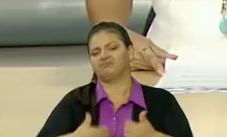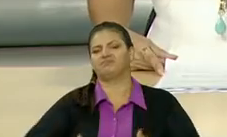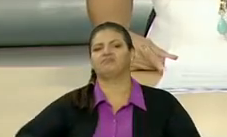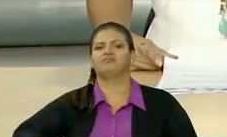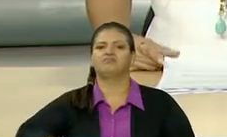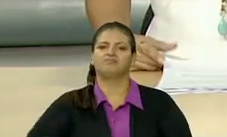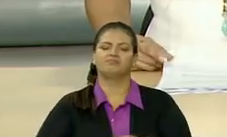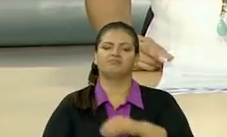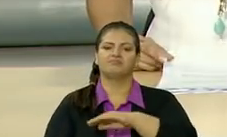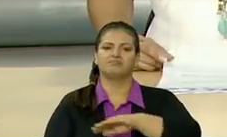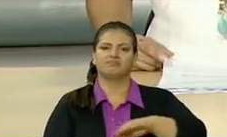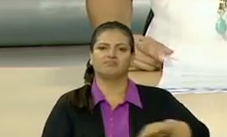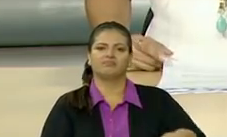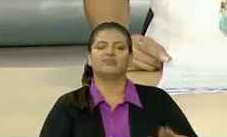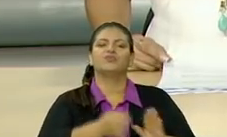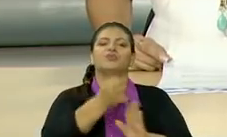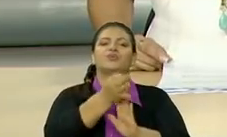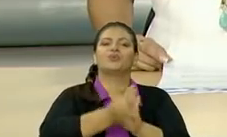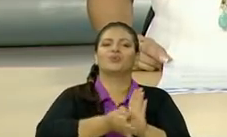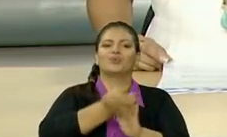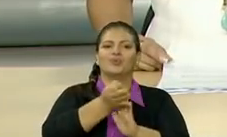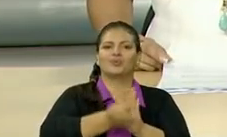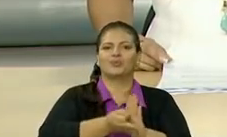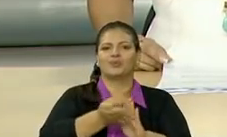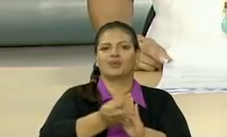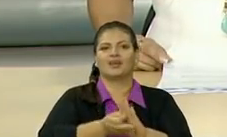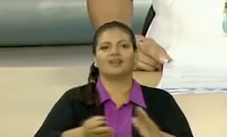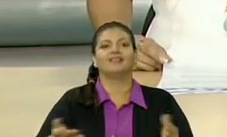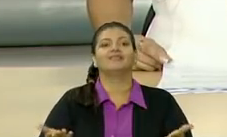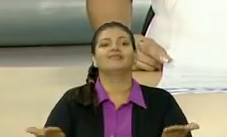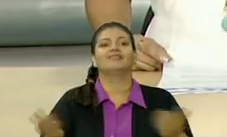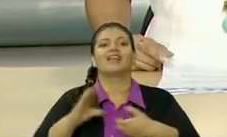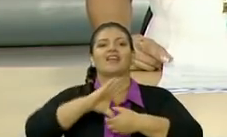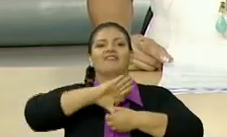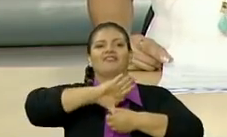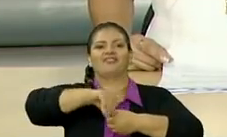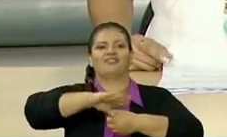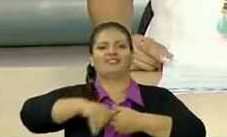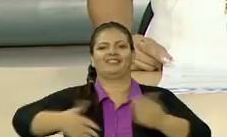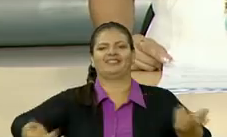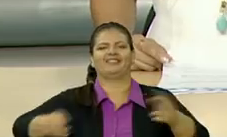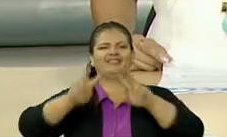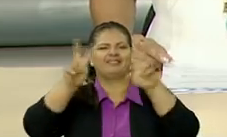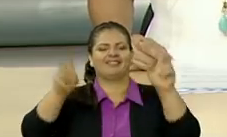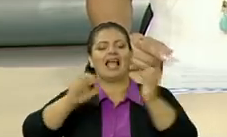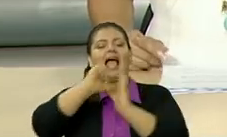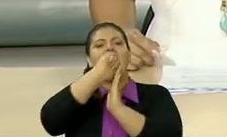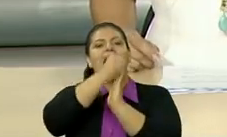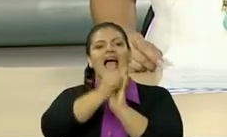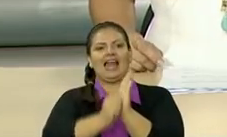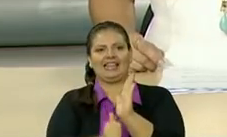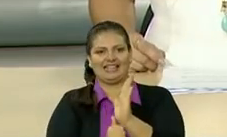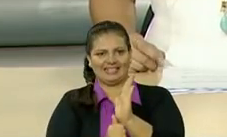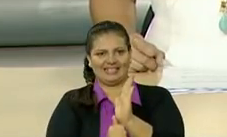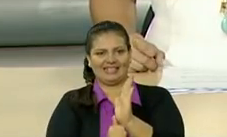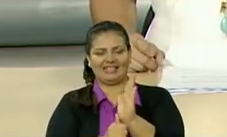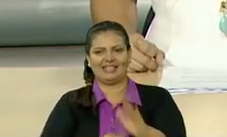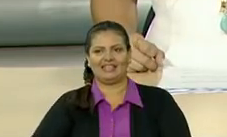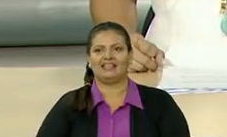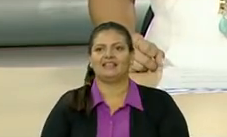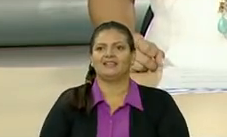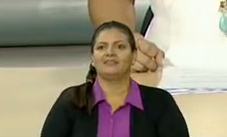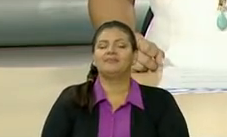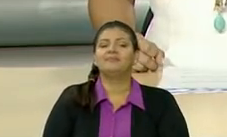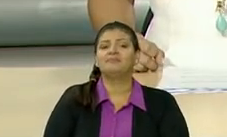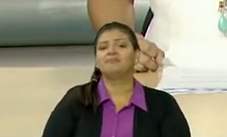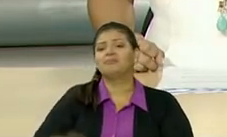Cantón Durán se realiza la feria artesanal denominada La Ruta del Emprendedor. En esta feria participan personas que han recibido el